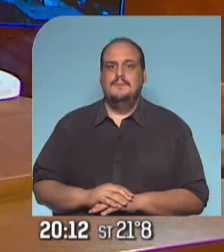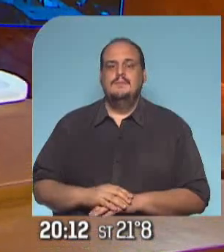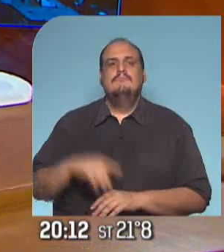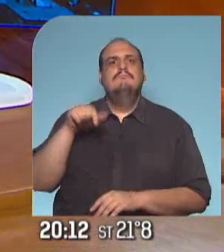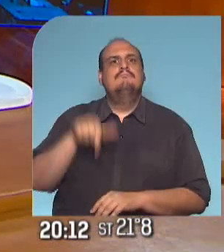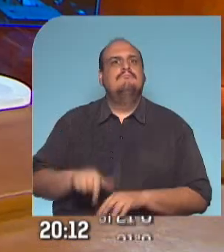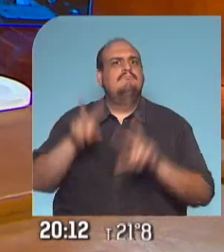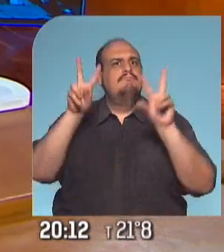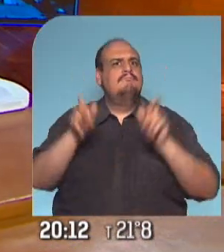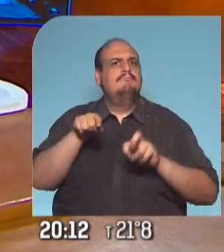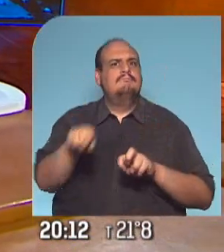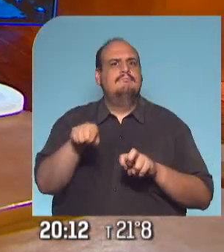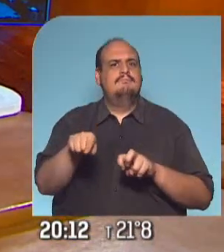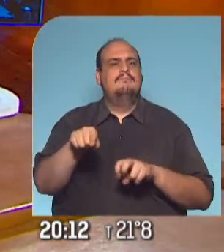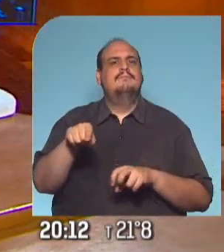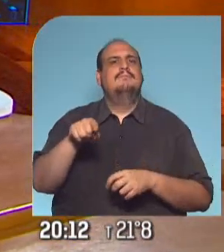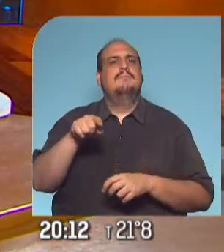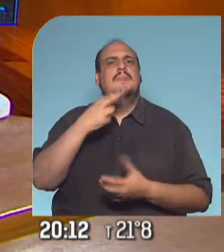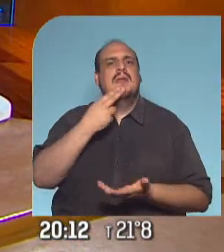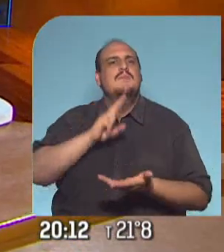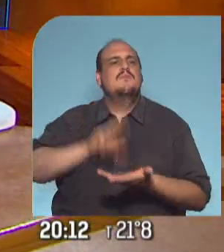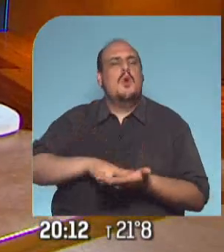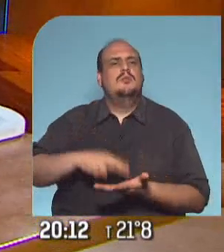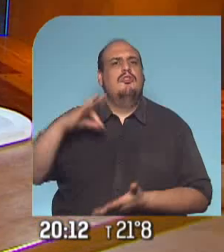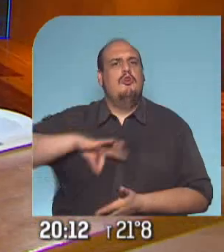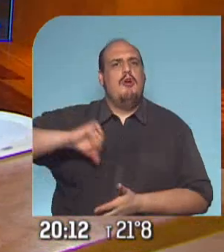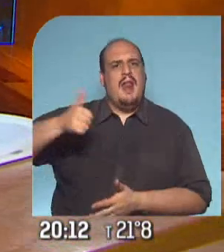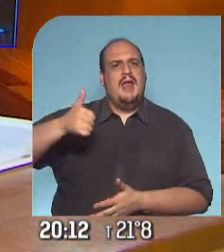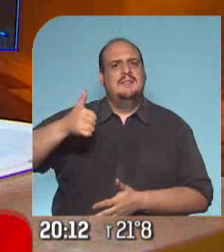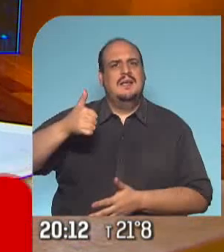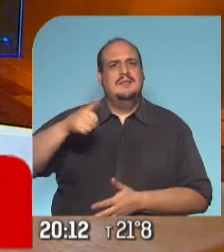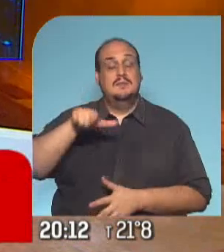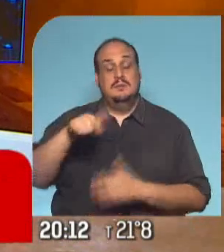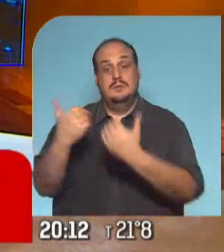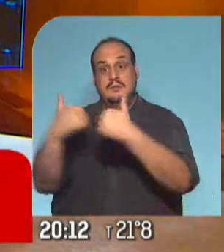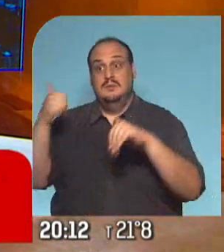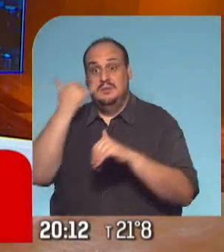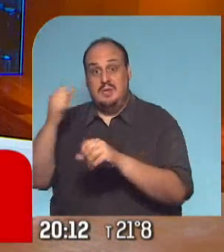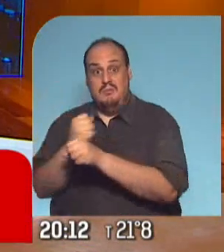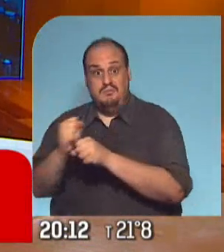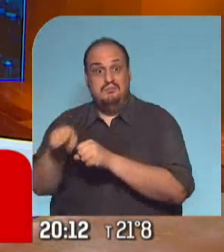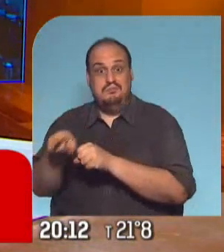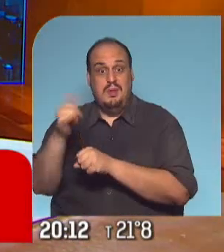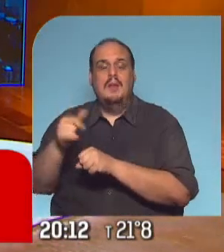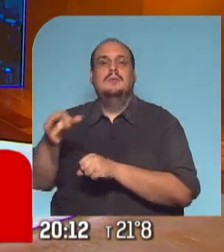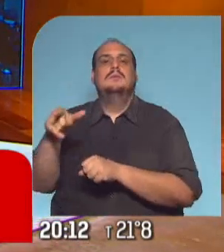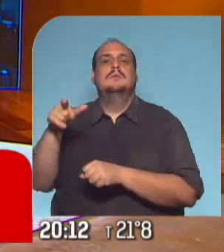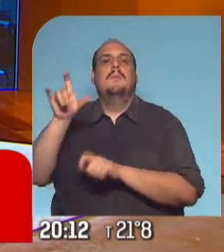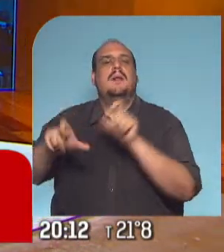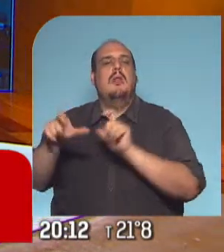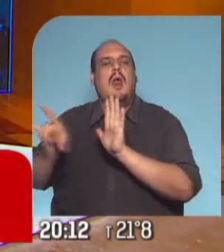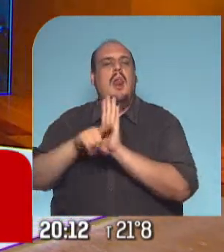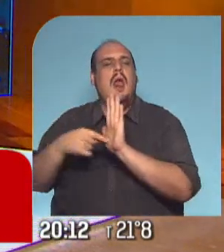En este caso vamos a hablar de ganancias, del impuesto que ya tiene media sanción, la modificación, ese impuesto de pagar ganancias